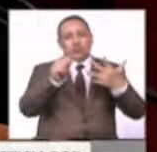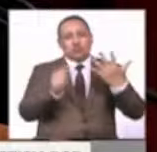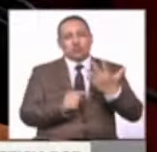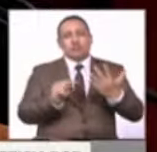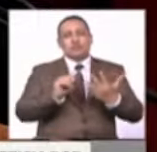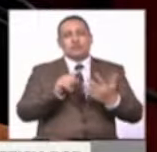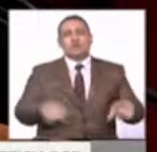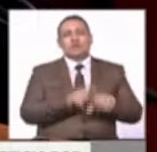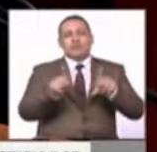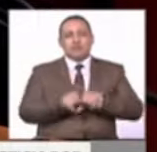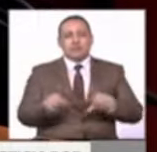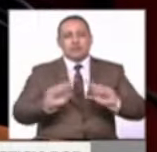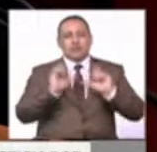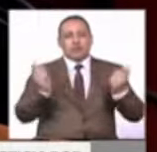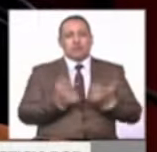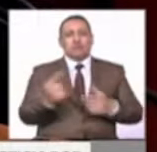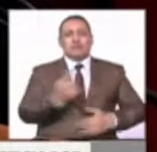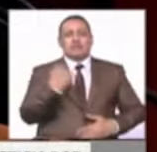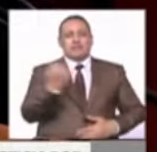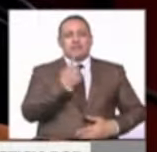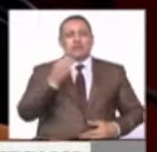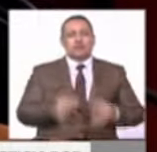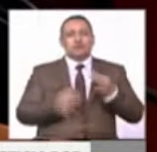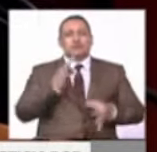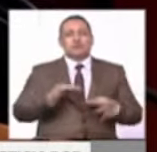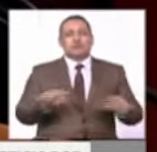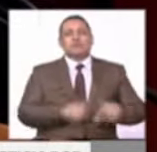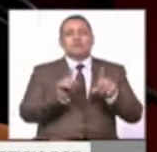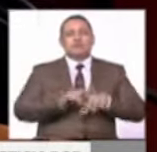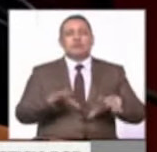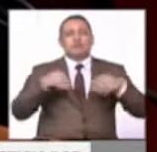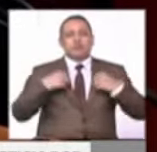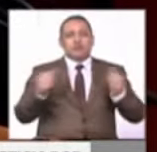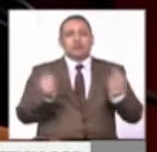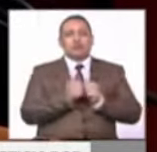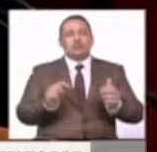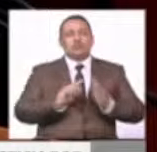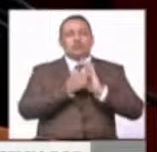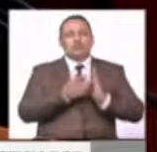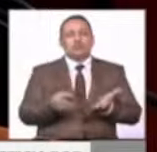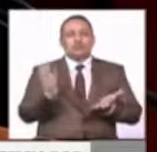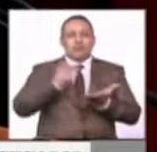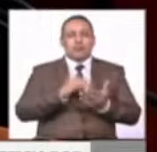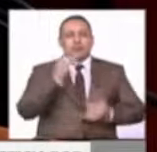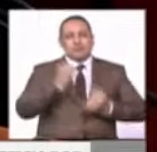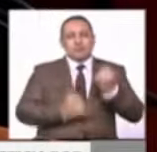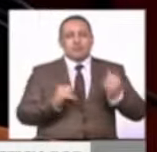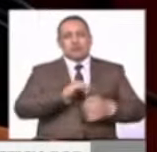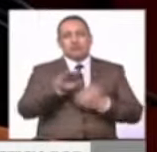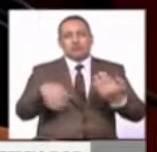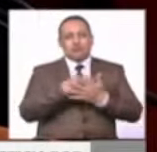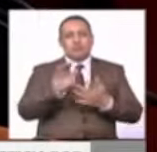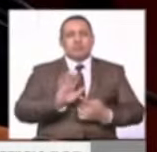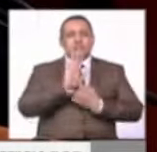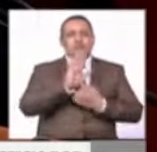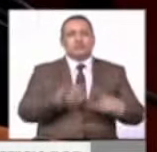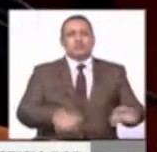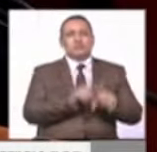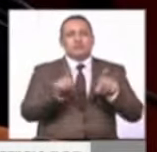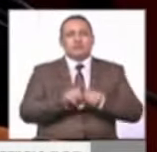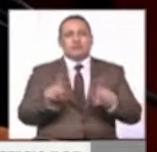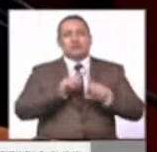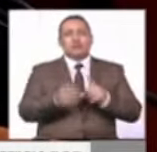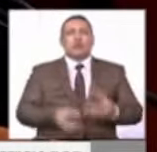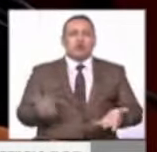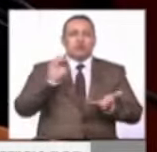integrantes de la junta Nacional de jus it unos minutos más para culminar la presentación y no está